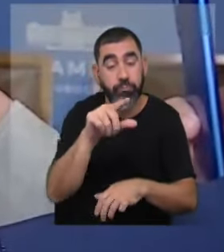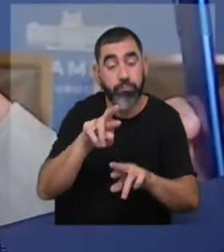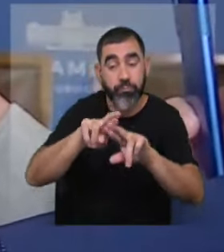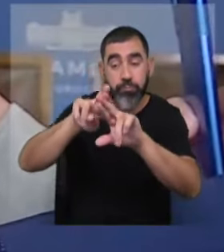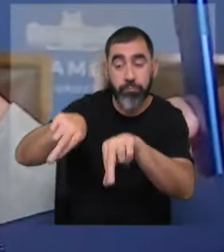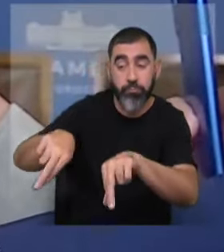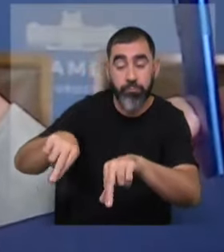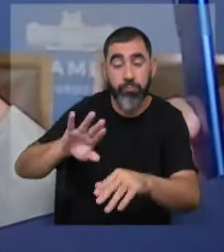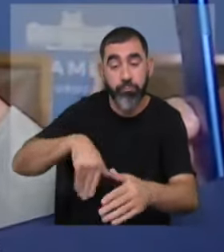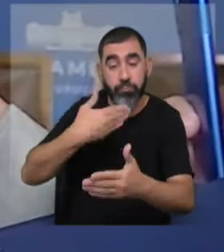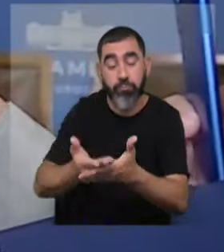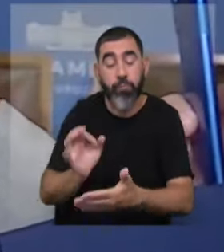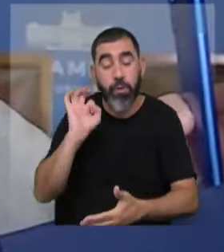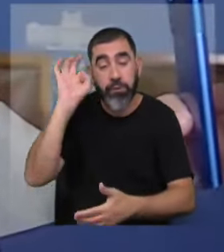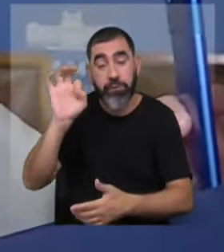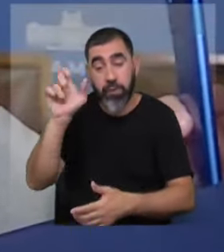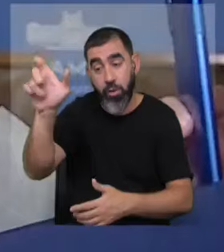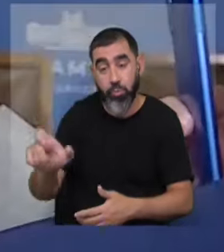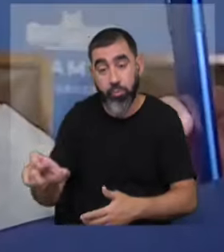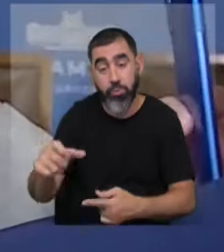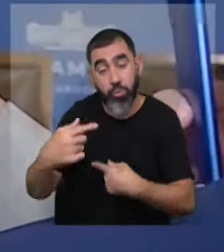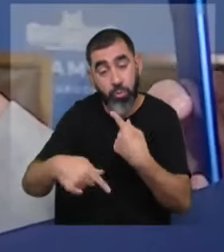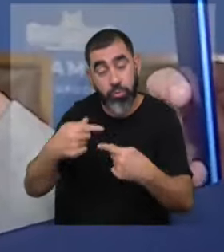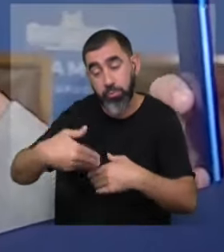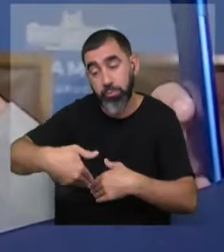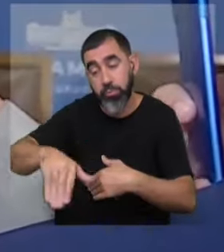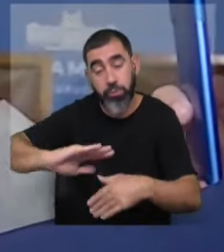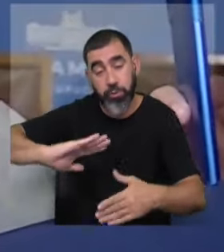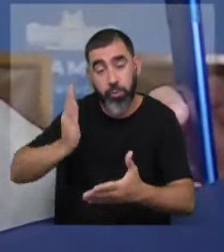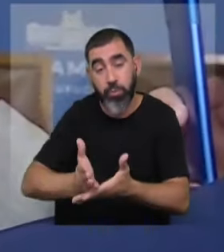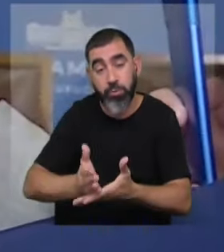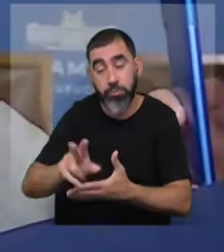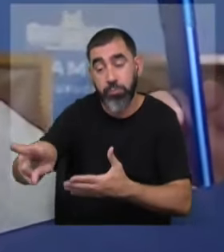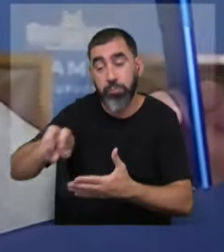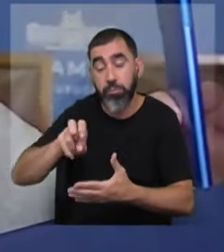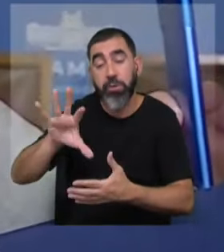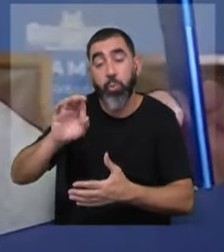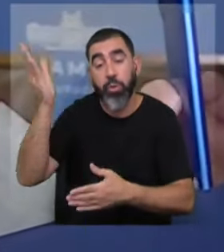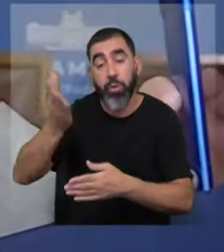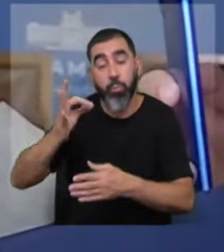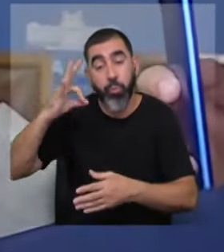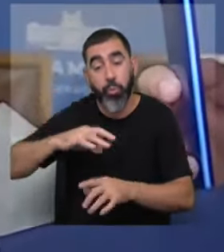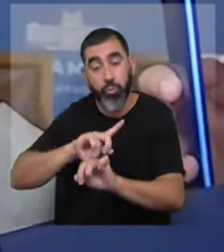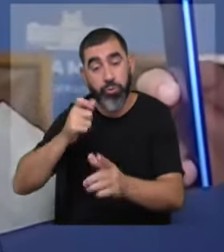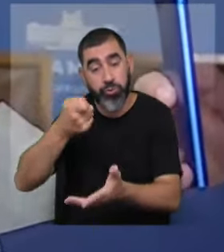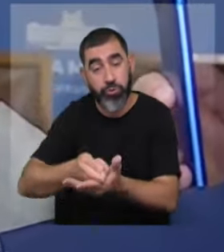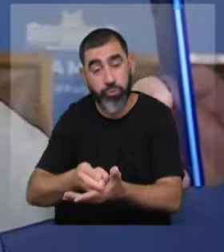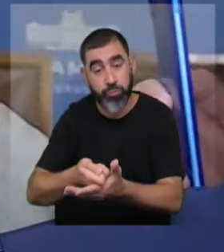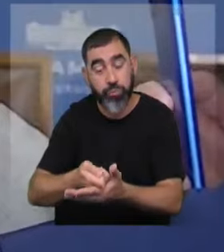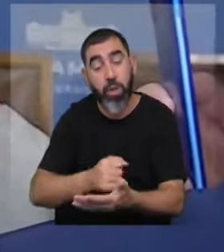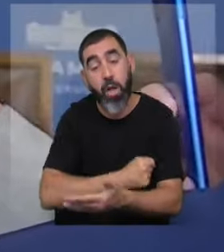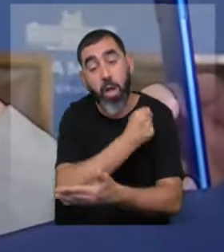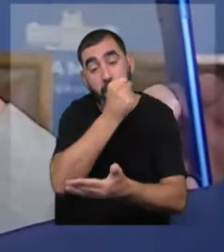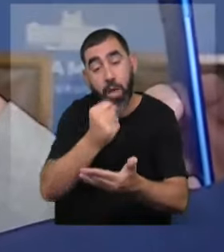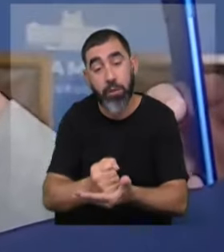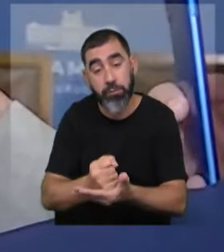rechazar la propuesta del senador Sartori y seguir dando curso a la sanción, que es la retención del 50% del salario, mientras